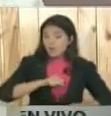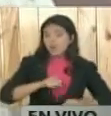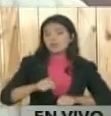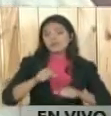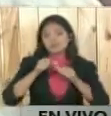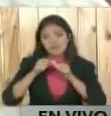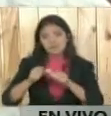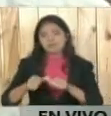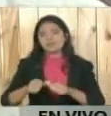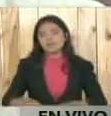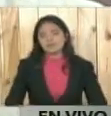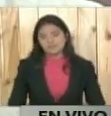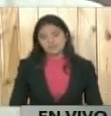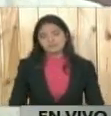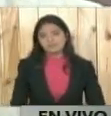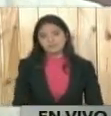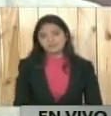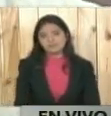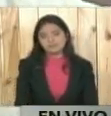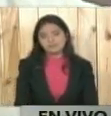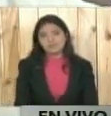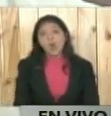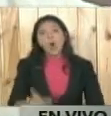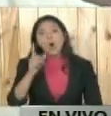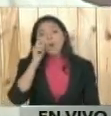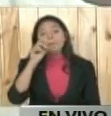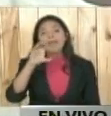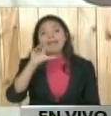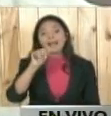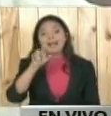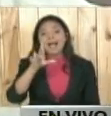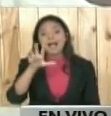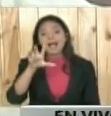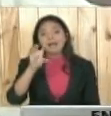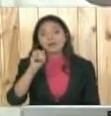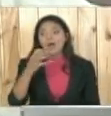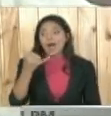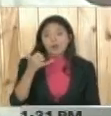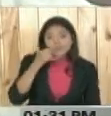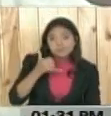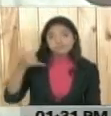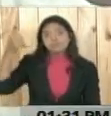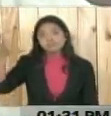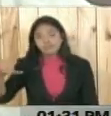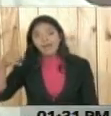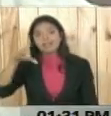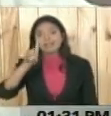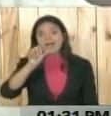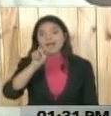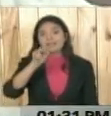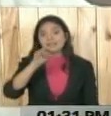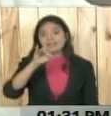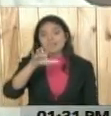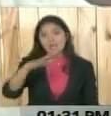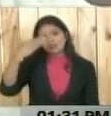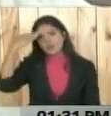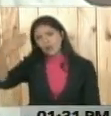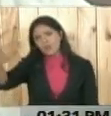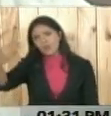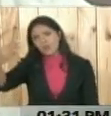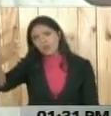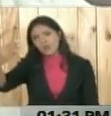cumpliéndolo. Así es, Carlos Fonseca Amador. Te pongo a Daniel. Bueno, comandante Daniel